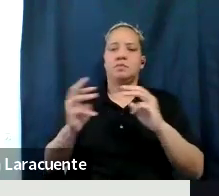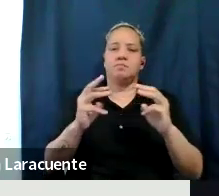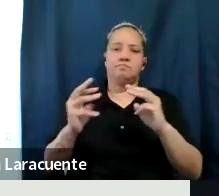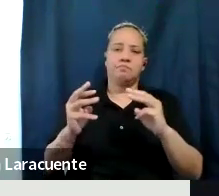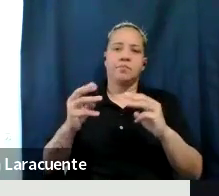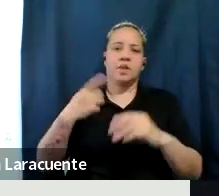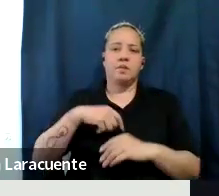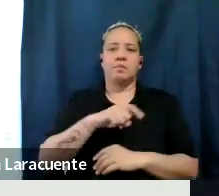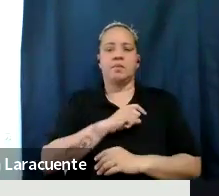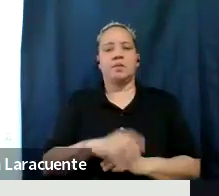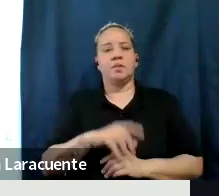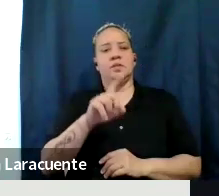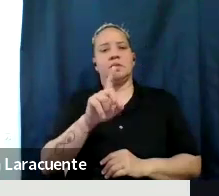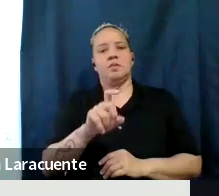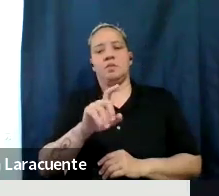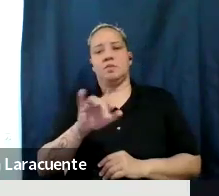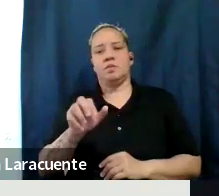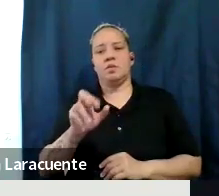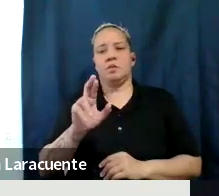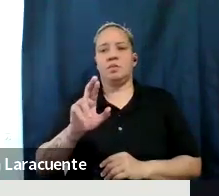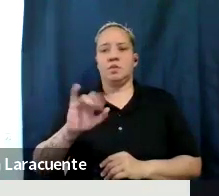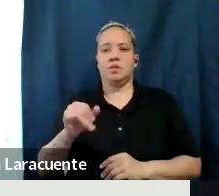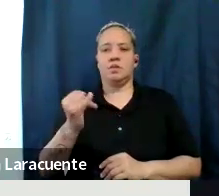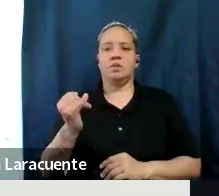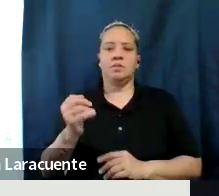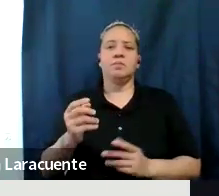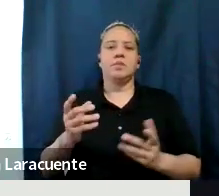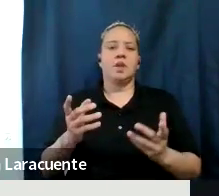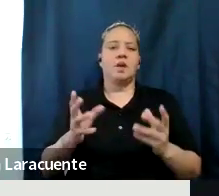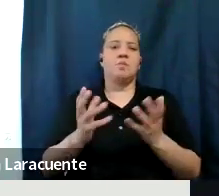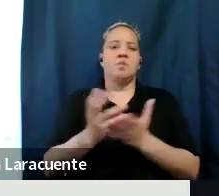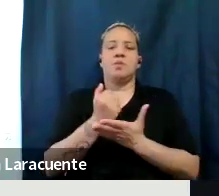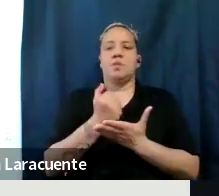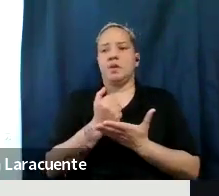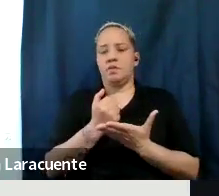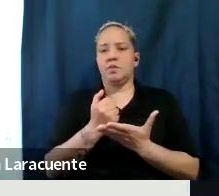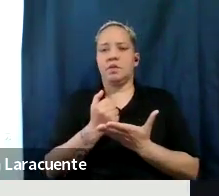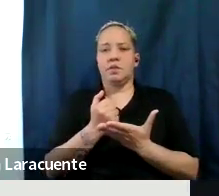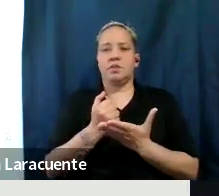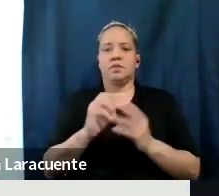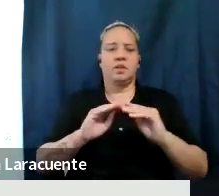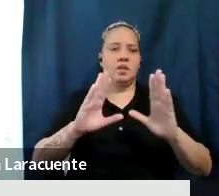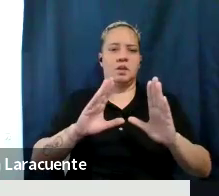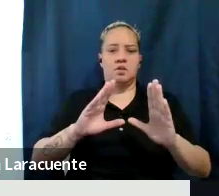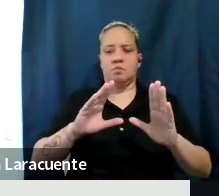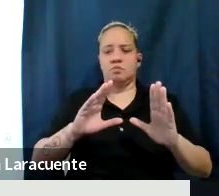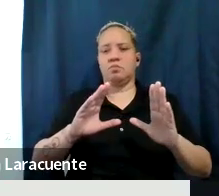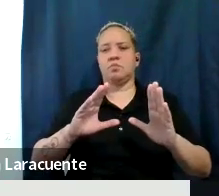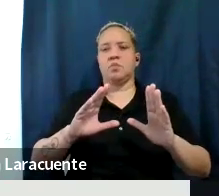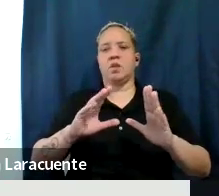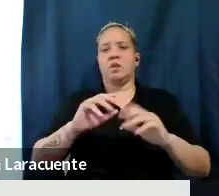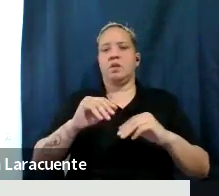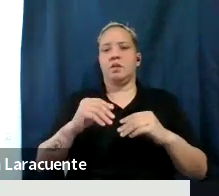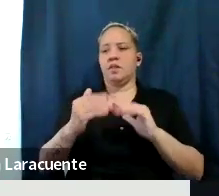preguntado por ello, Juan Ramón Jiménez se explaya para poner en claro su posición ante el mundo, ante la